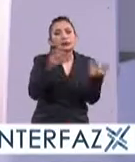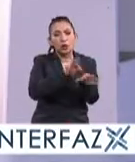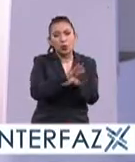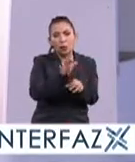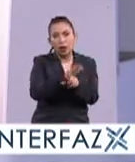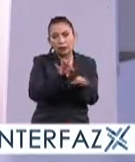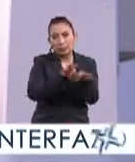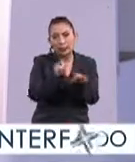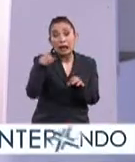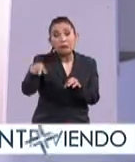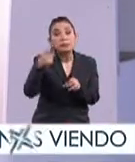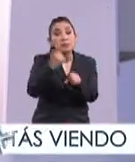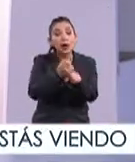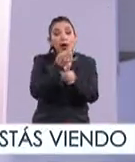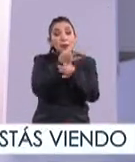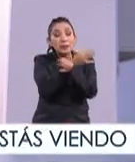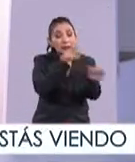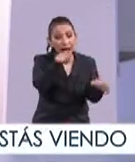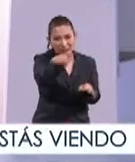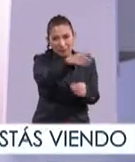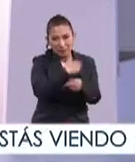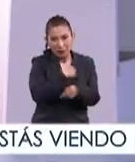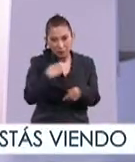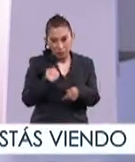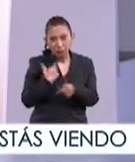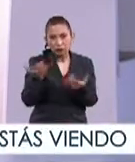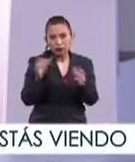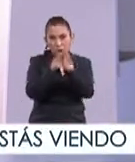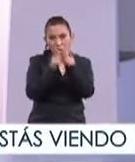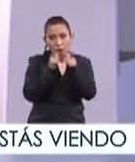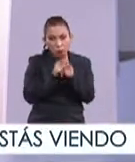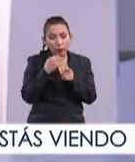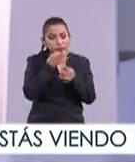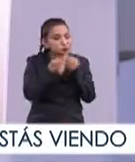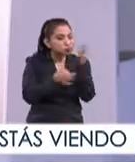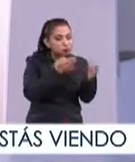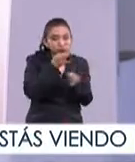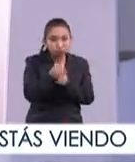es informar a los miembros de la caravana porque